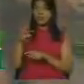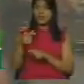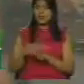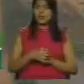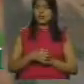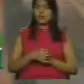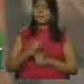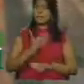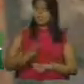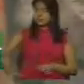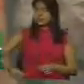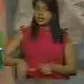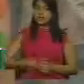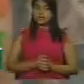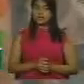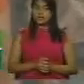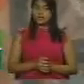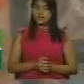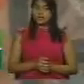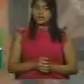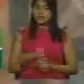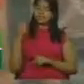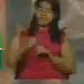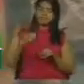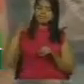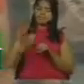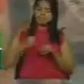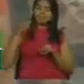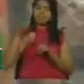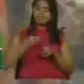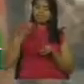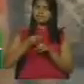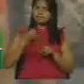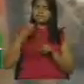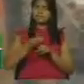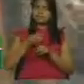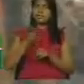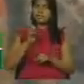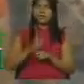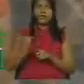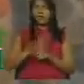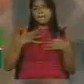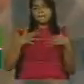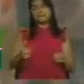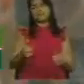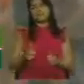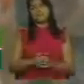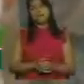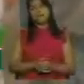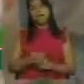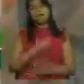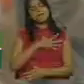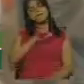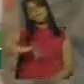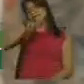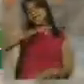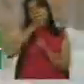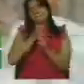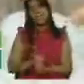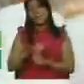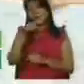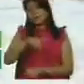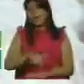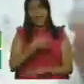por usted, presidente, estamos luchando y seguiremos luchando. Recupérese pronto, presidente, aquí lo amamos y aquí lo esperamos. Este